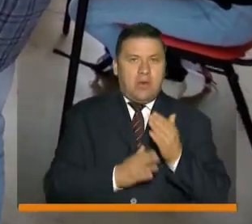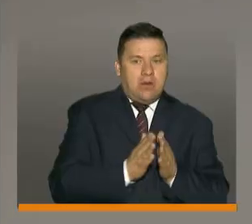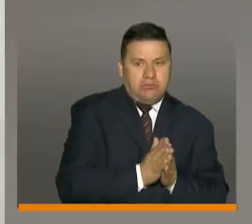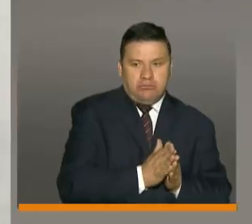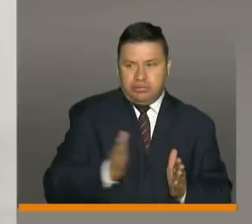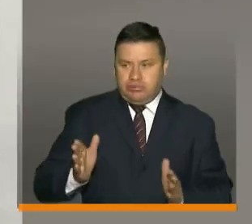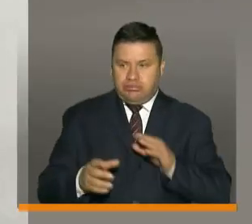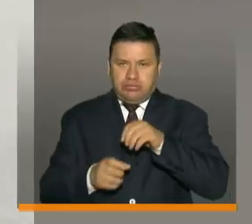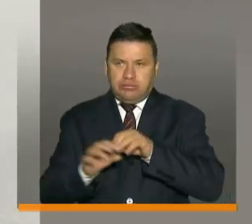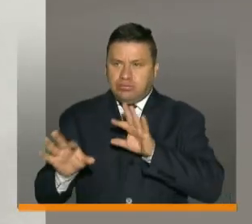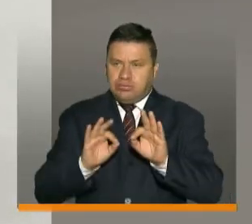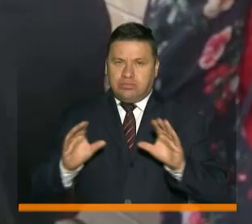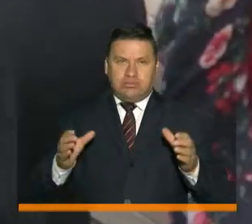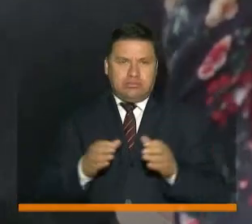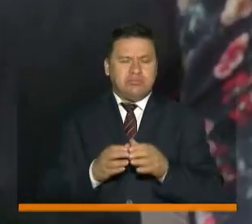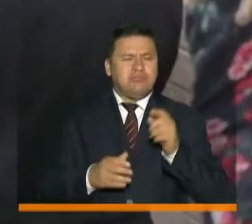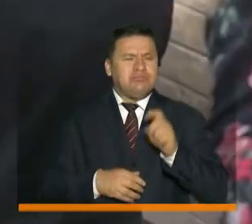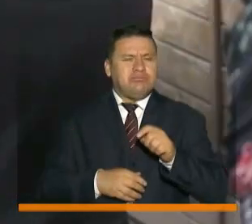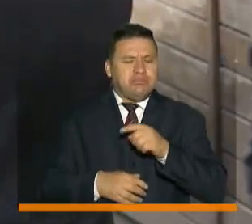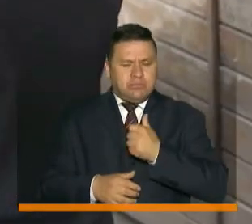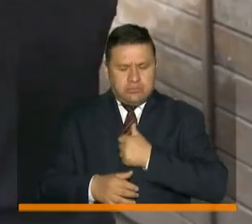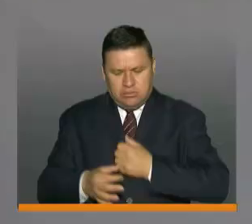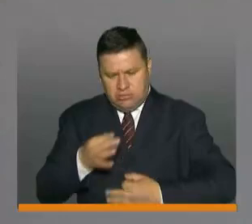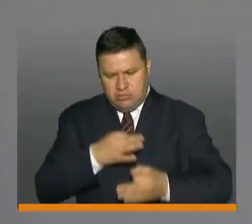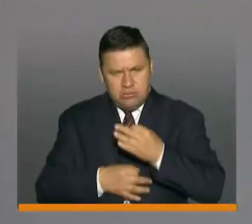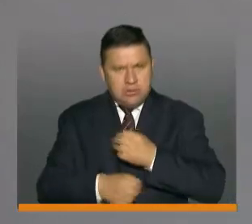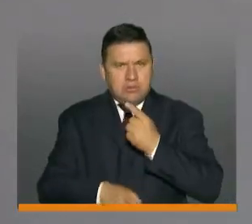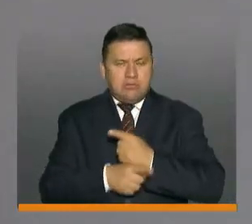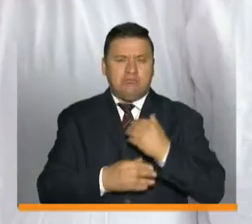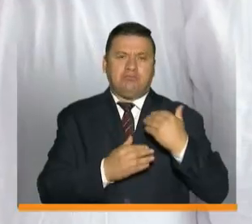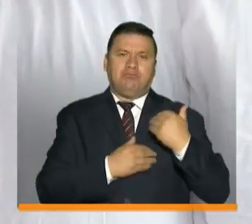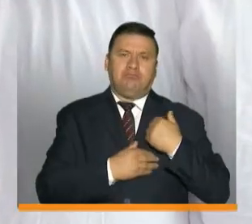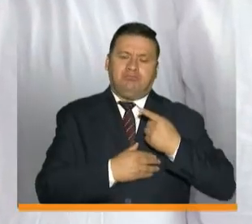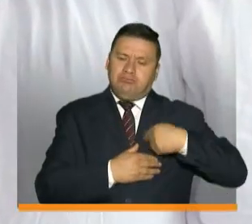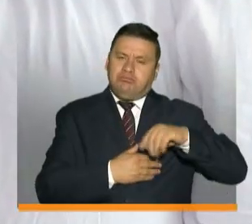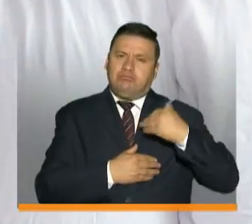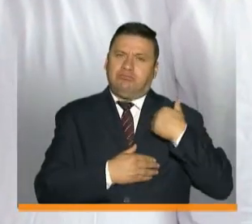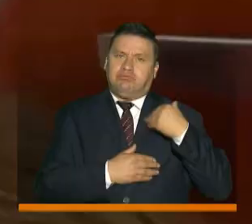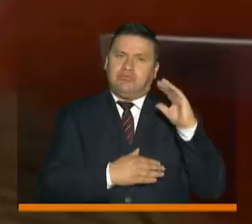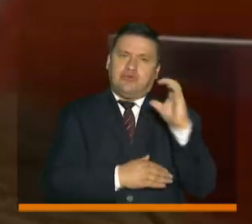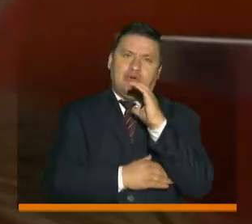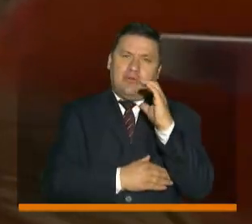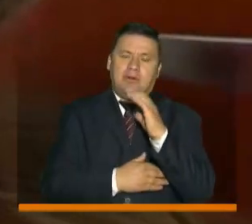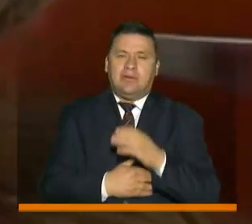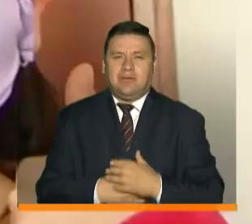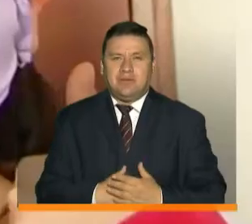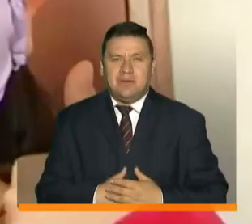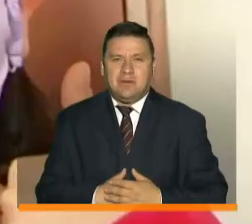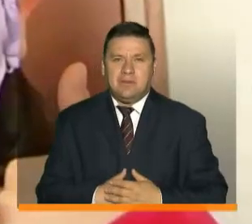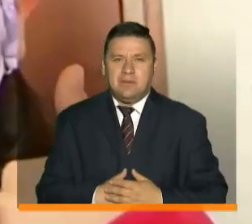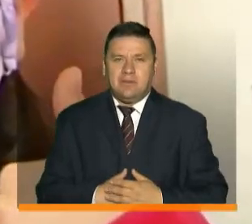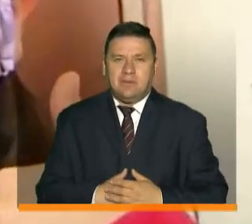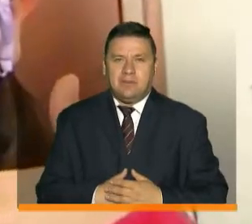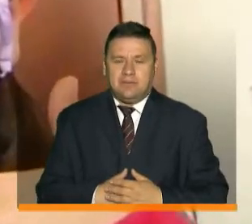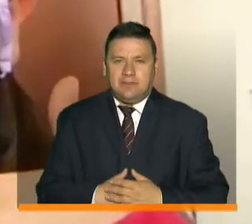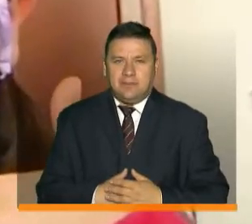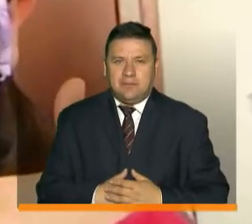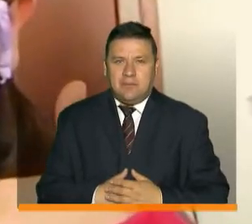de aislamiento selectivo, que requiere del autocuidado y la corresponsabilidad de todos los colombianos.